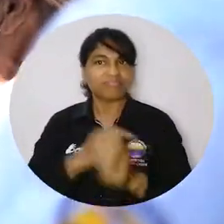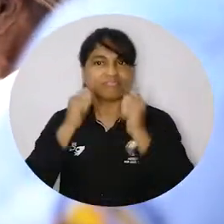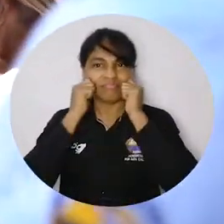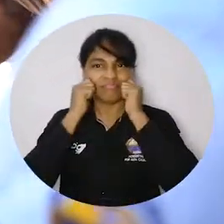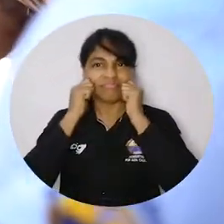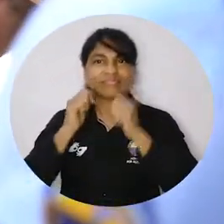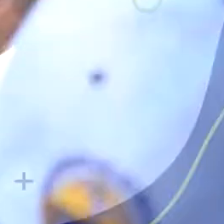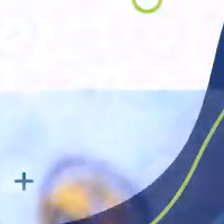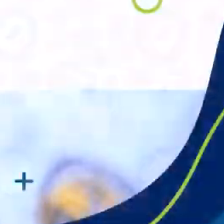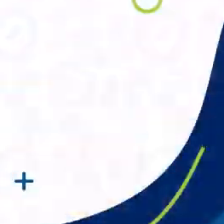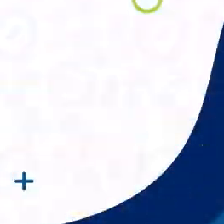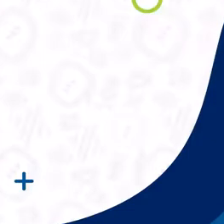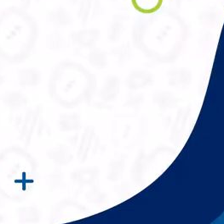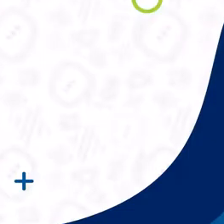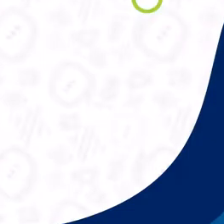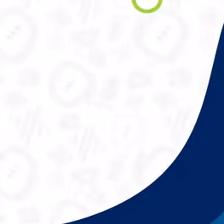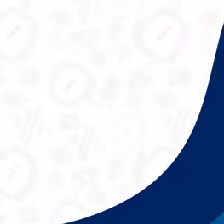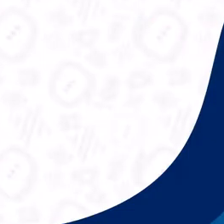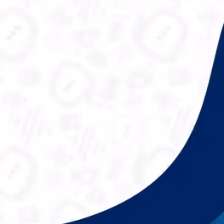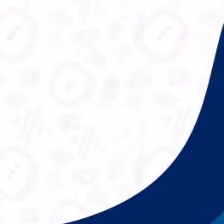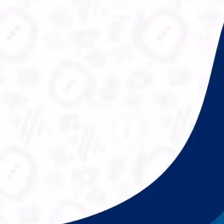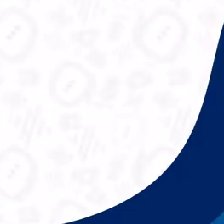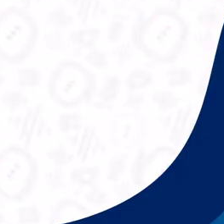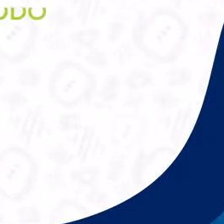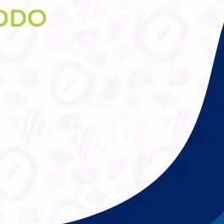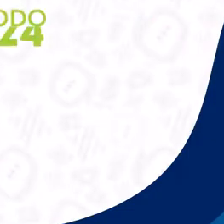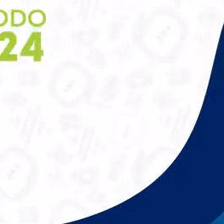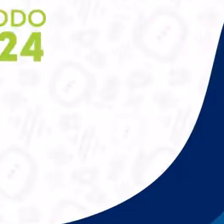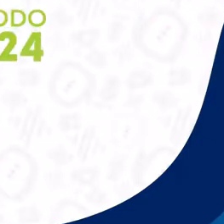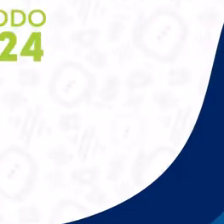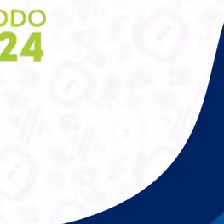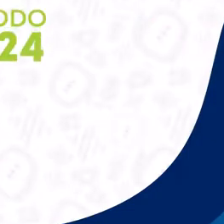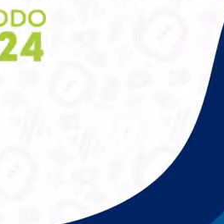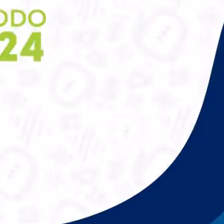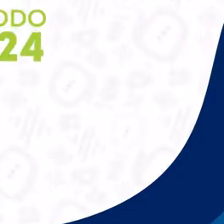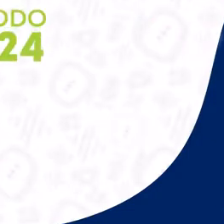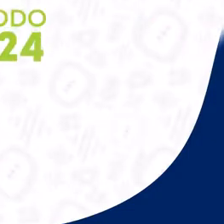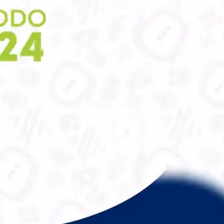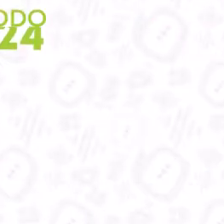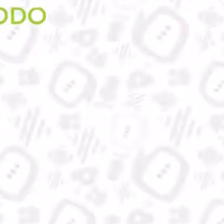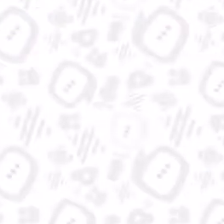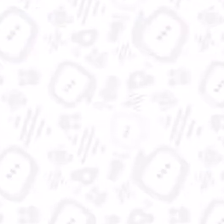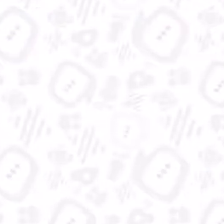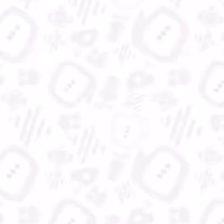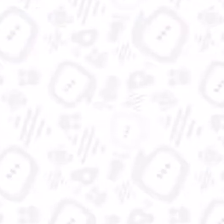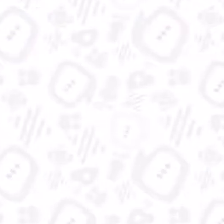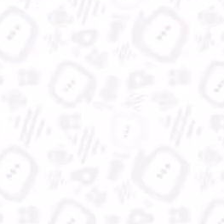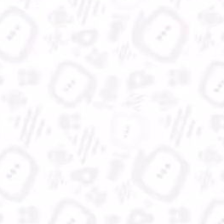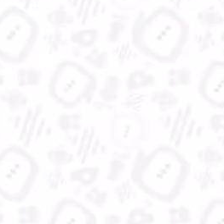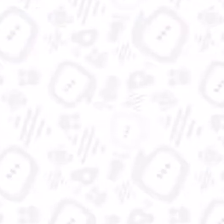amplias capacidades humanas. Universidad del Magdalena, aún más incluyente e innovadora.